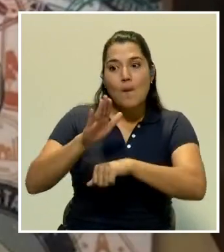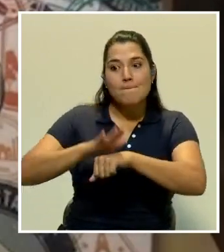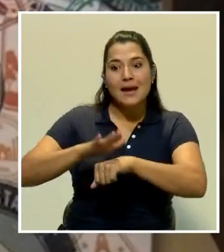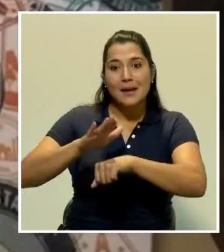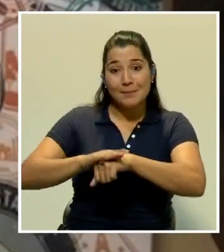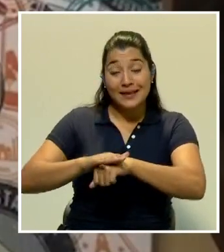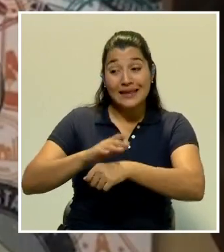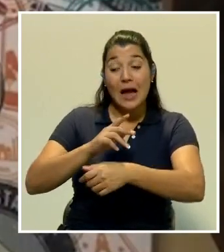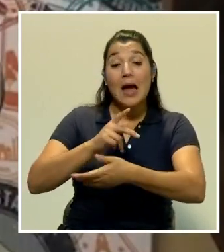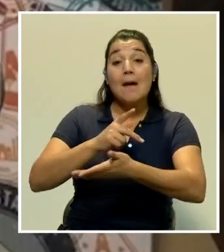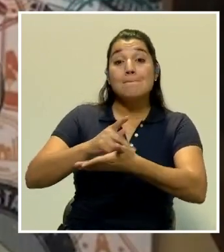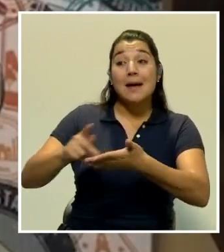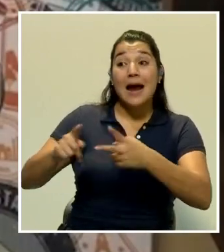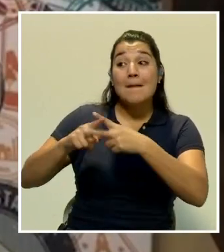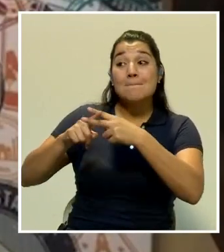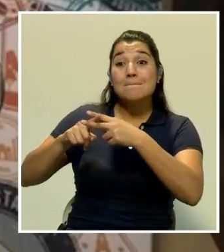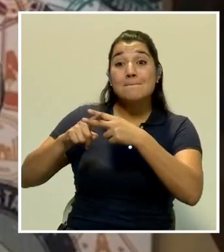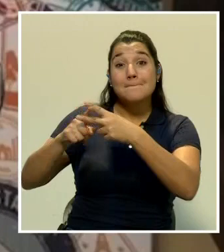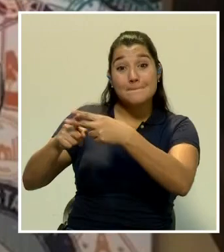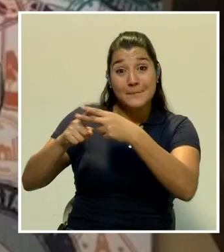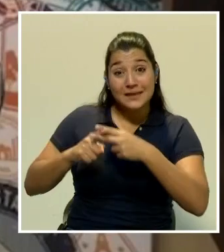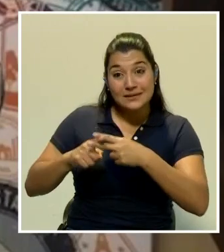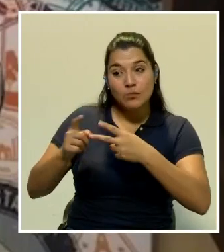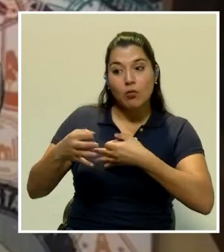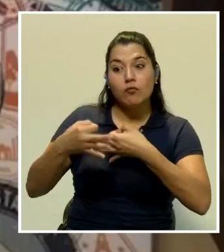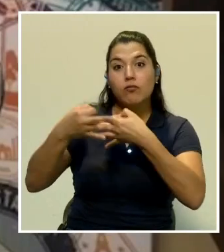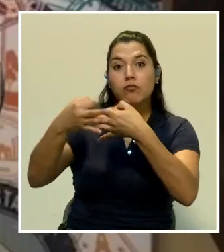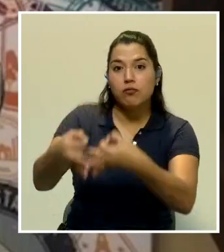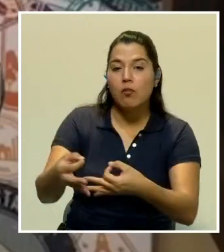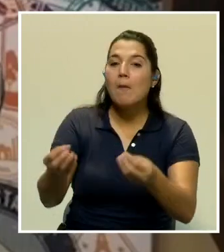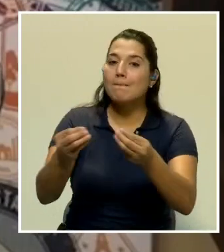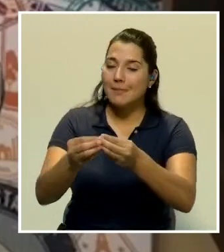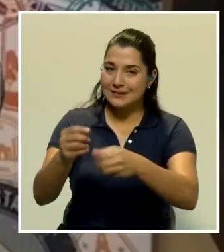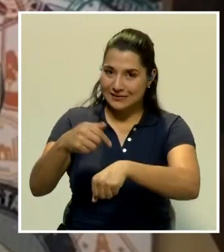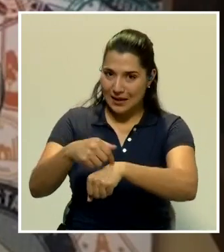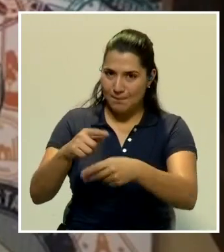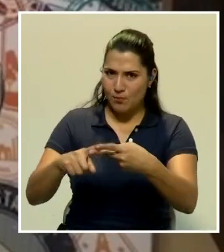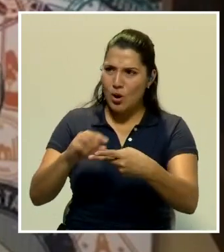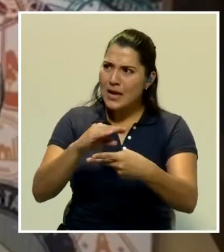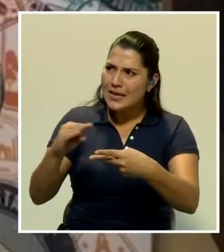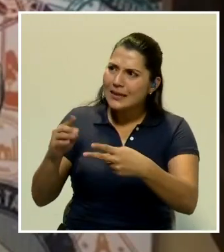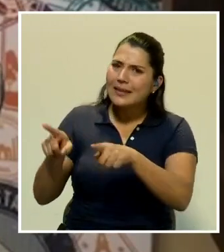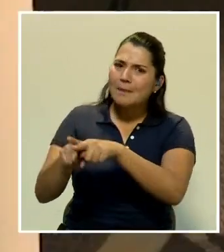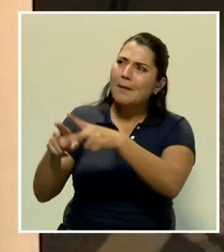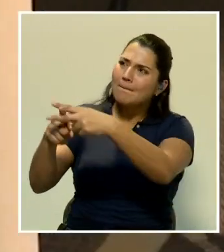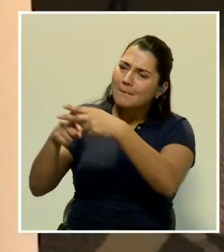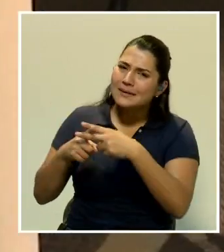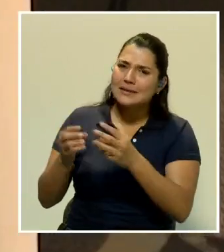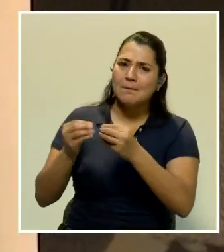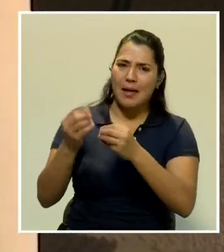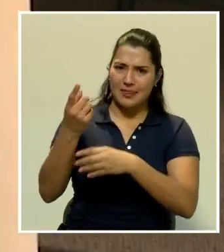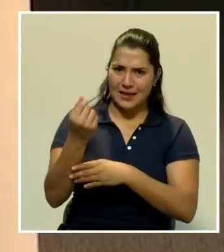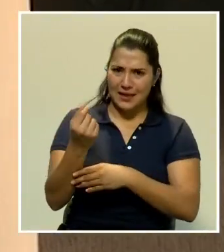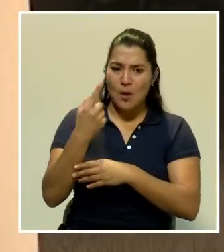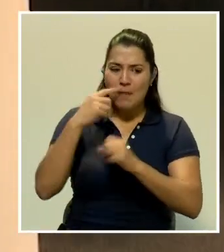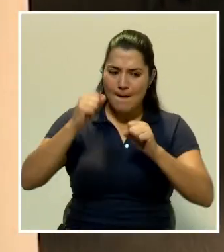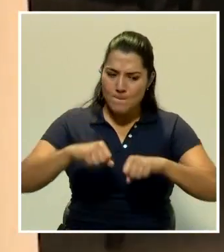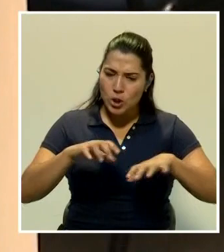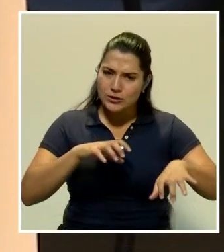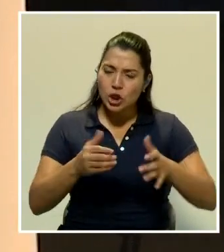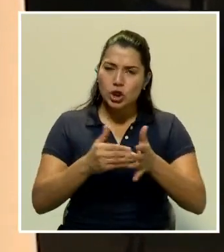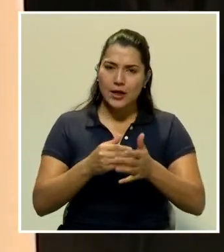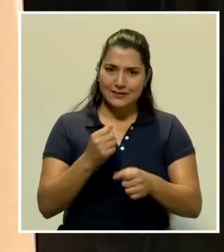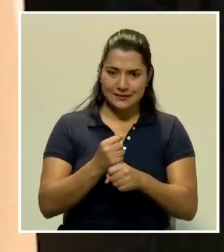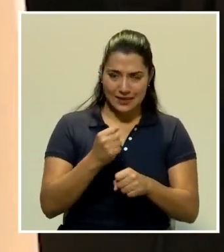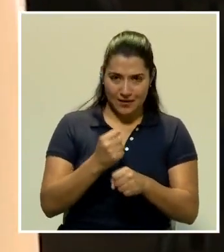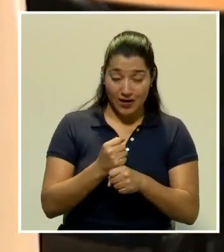para que el banco nos dé recursos, porque lo que ocupamos es que nuestra gente vuelva a nuestras fuentes de trabajo. Además, los afectados también aseguran